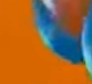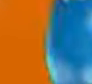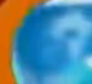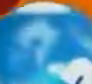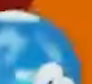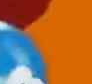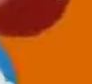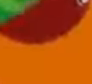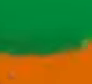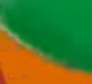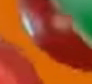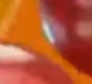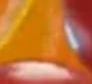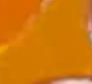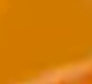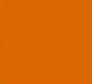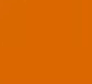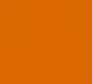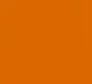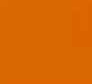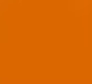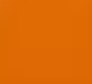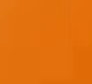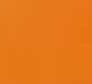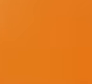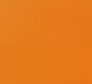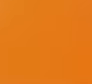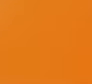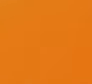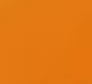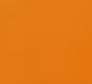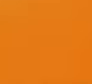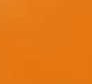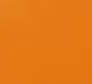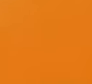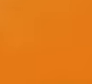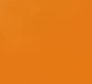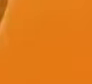de cumplir tus sueños. Bienvenidos al sorteo Loto.